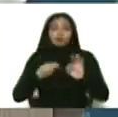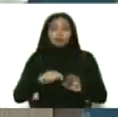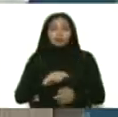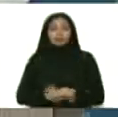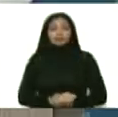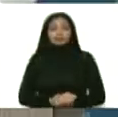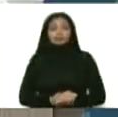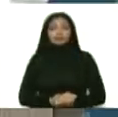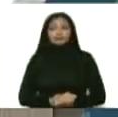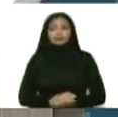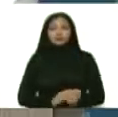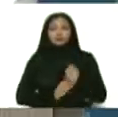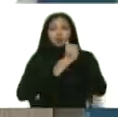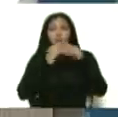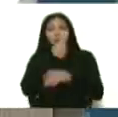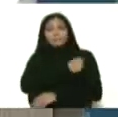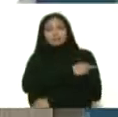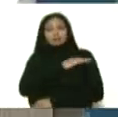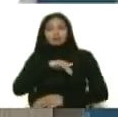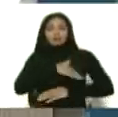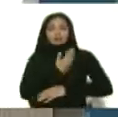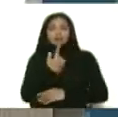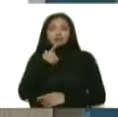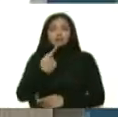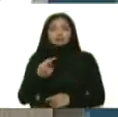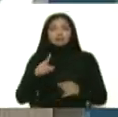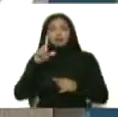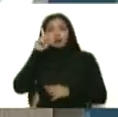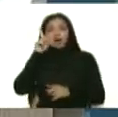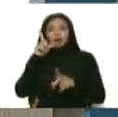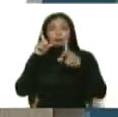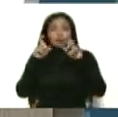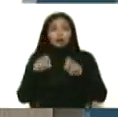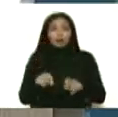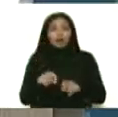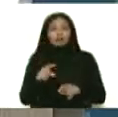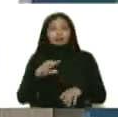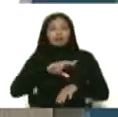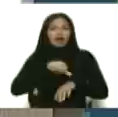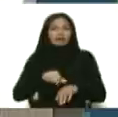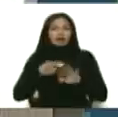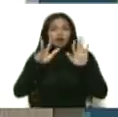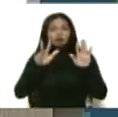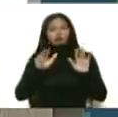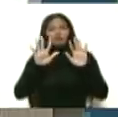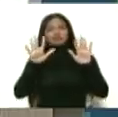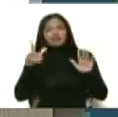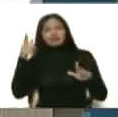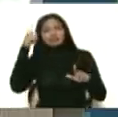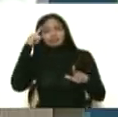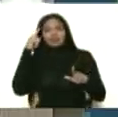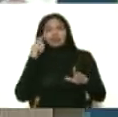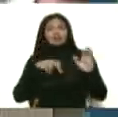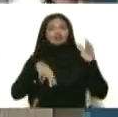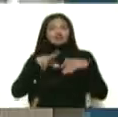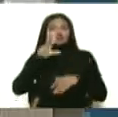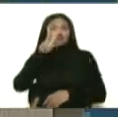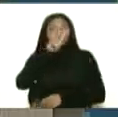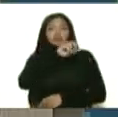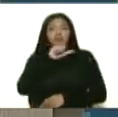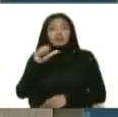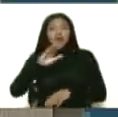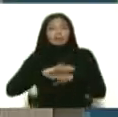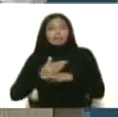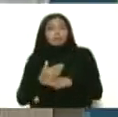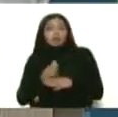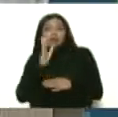un directivo de un hospital universitario que dice que las pruebas tardan 8, 9, 10 días, 2 semanas, porque